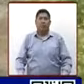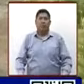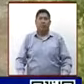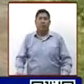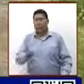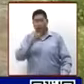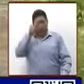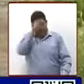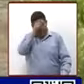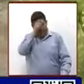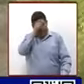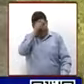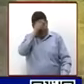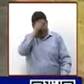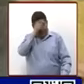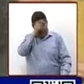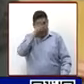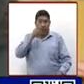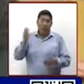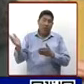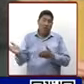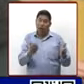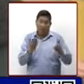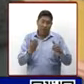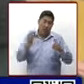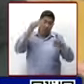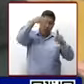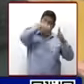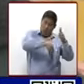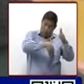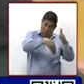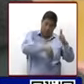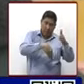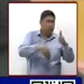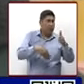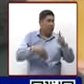Donde lo llevan a un pozo,